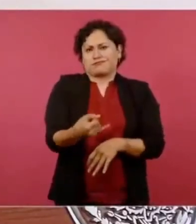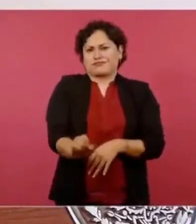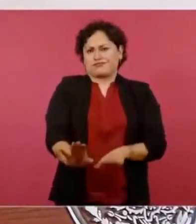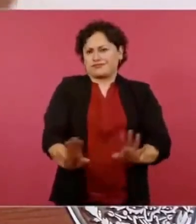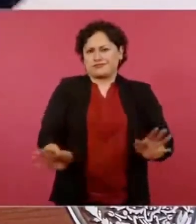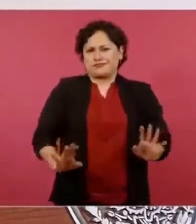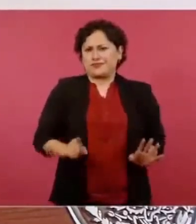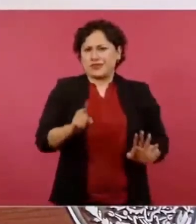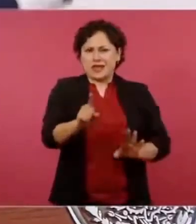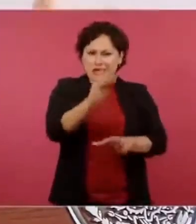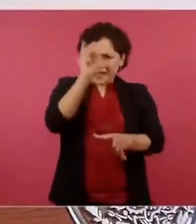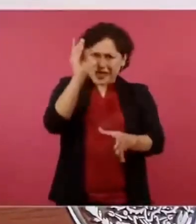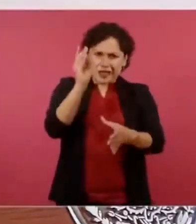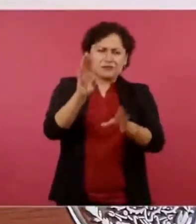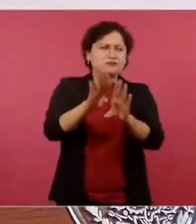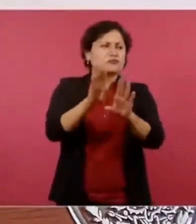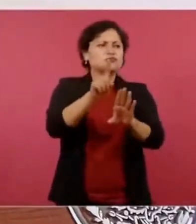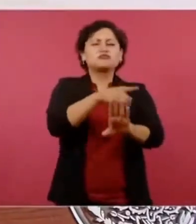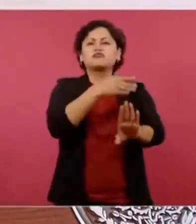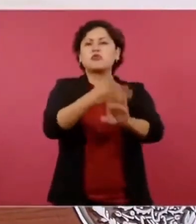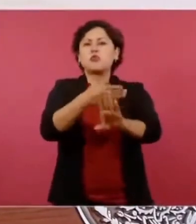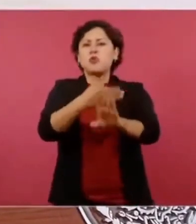esa reforma? Los mismos